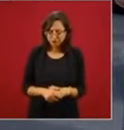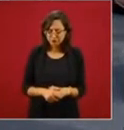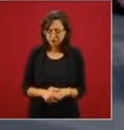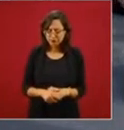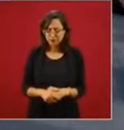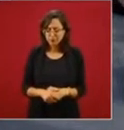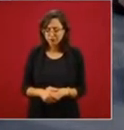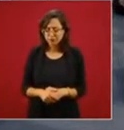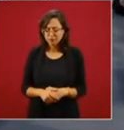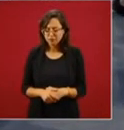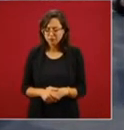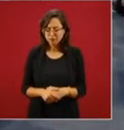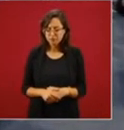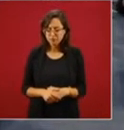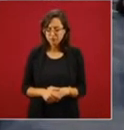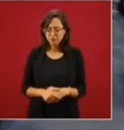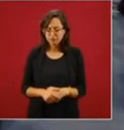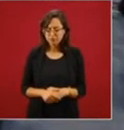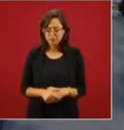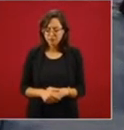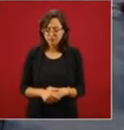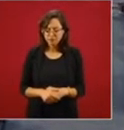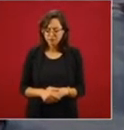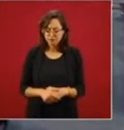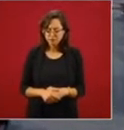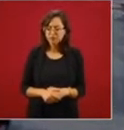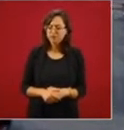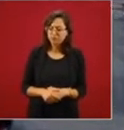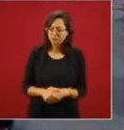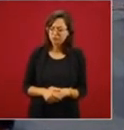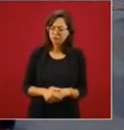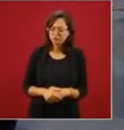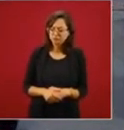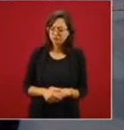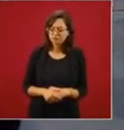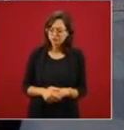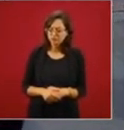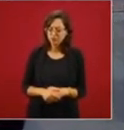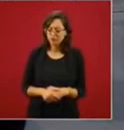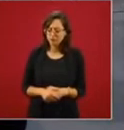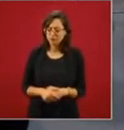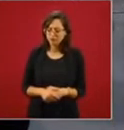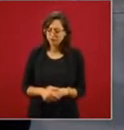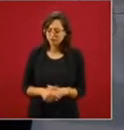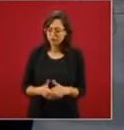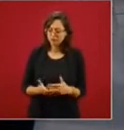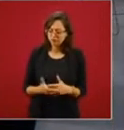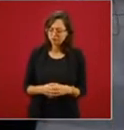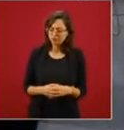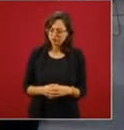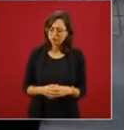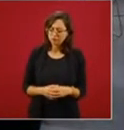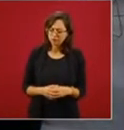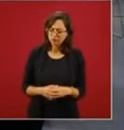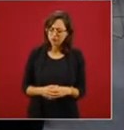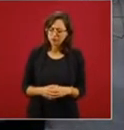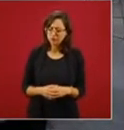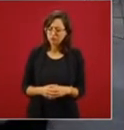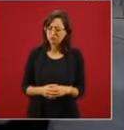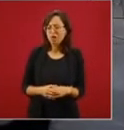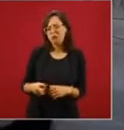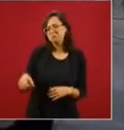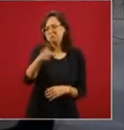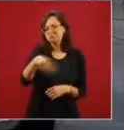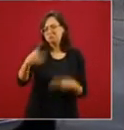beneficiado a gente vinculada al régimen,